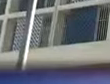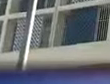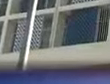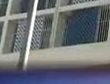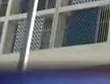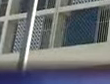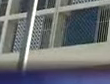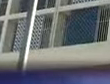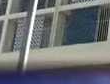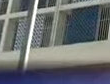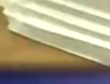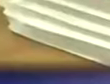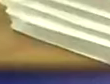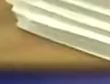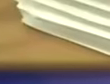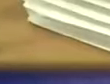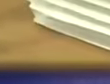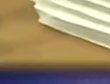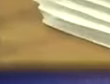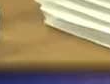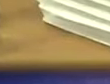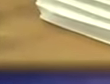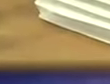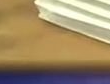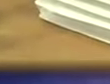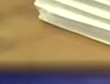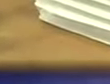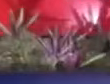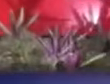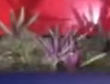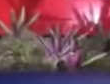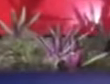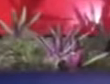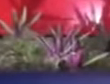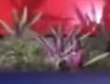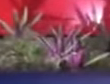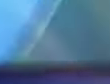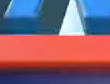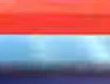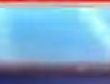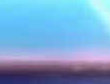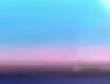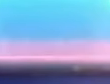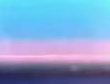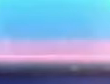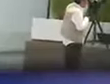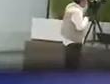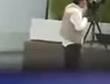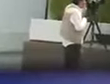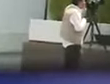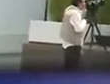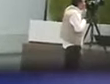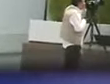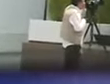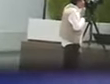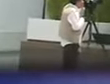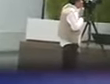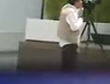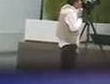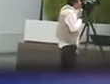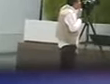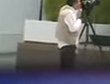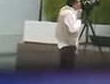Fiscalía investiga supuesto delito de captación ilegal de dinero en el caso Odebrecht. Gerente de